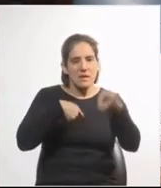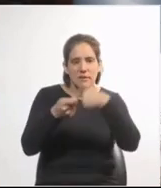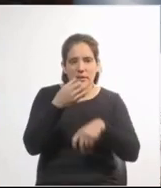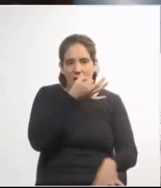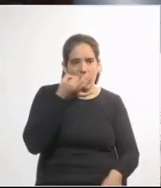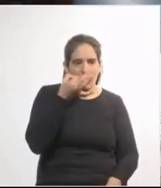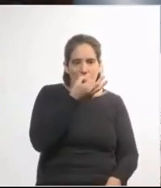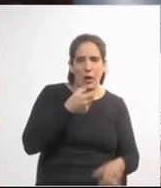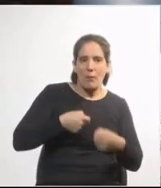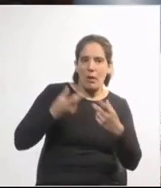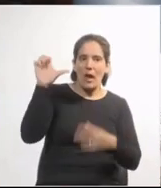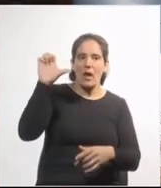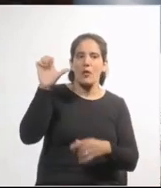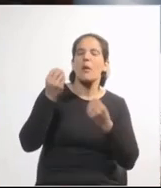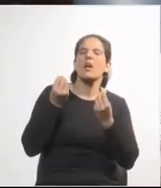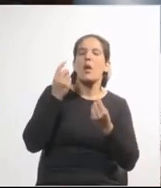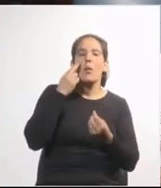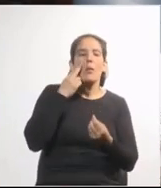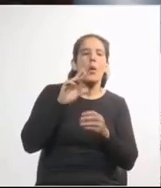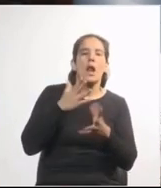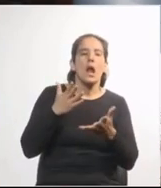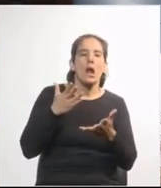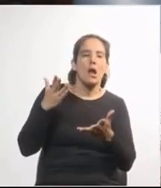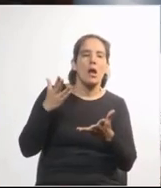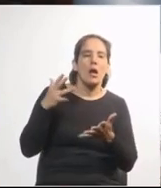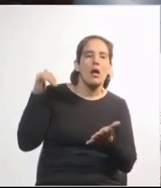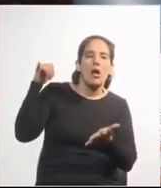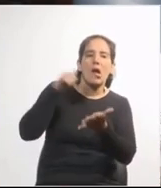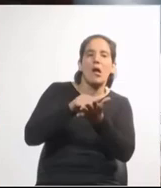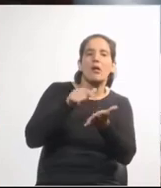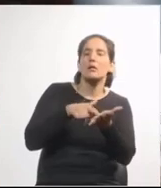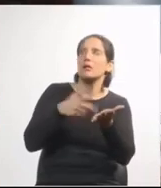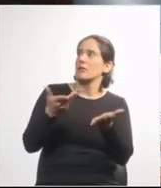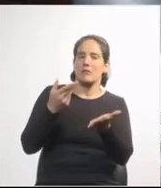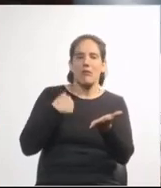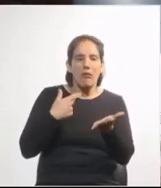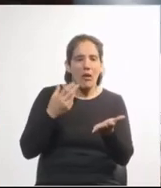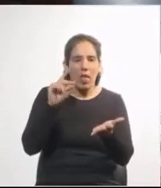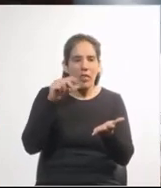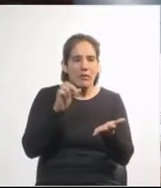país hacia Europa y el problema es que no tenemos en Uruguay una oficina de la DEA.